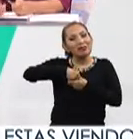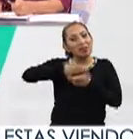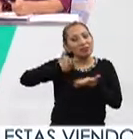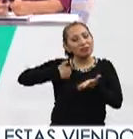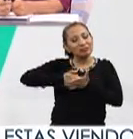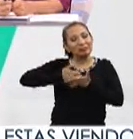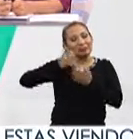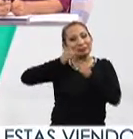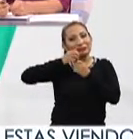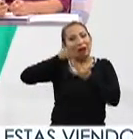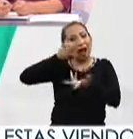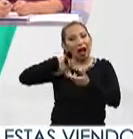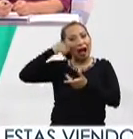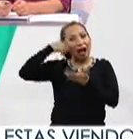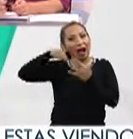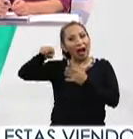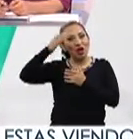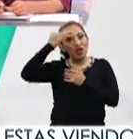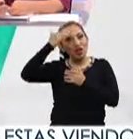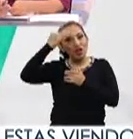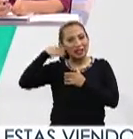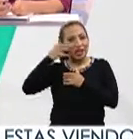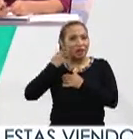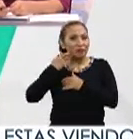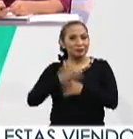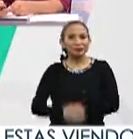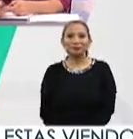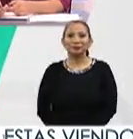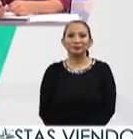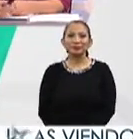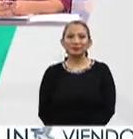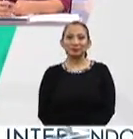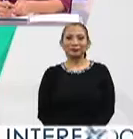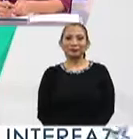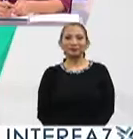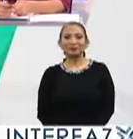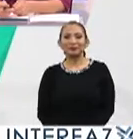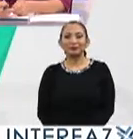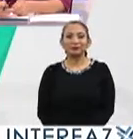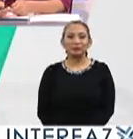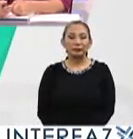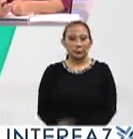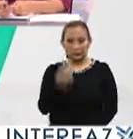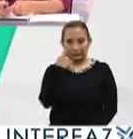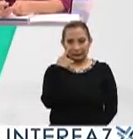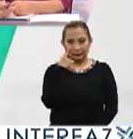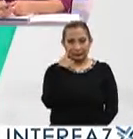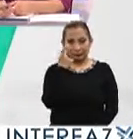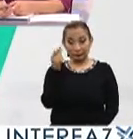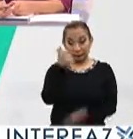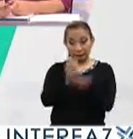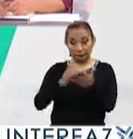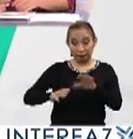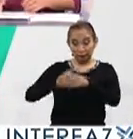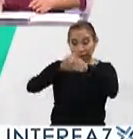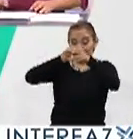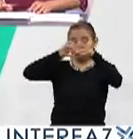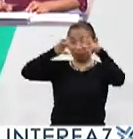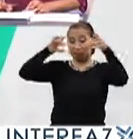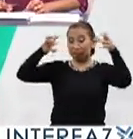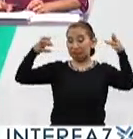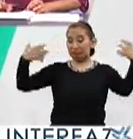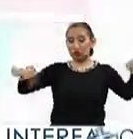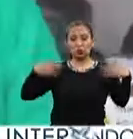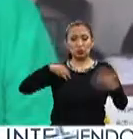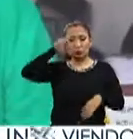sorpresa que no esperabas de conocer en Nuevo León? Pues mira, la ciudad grandísima